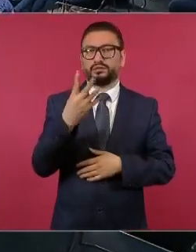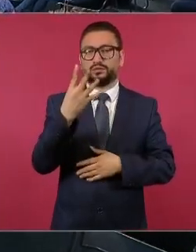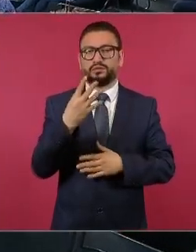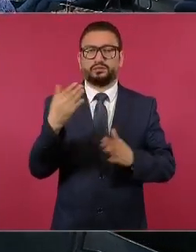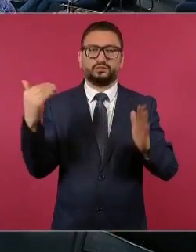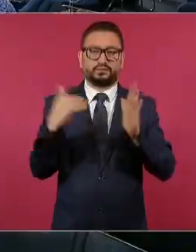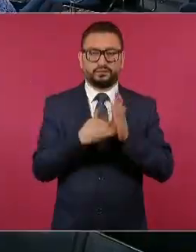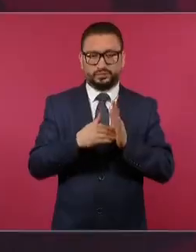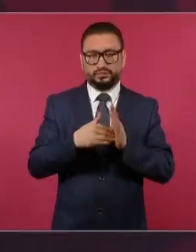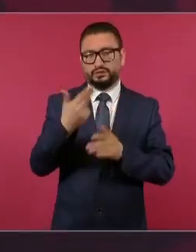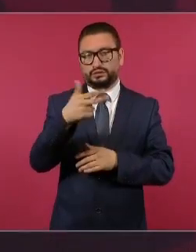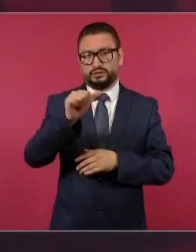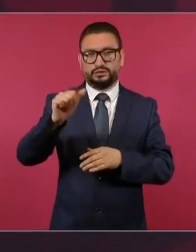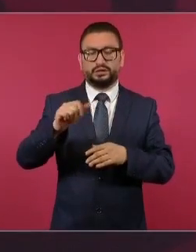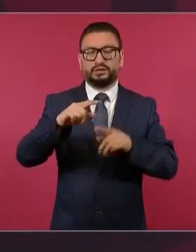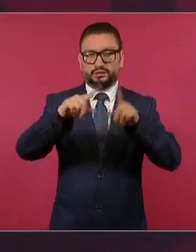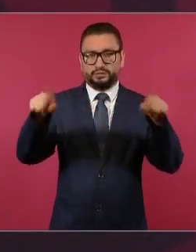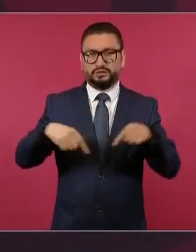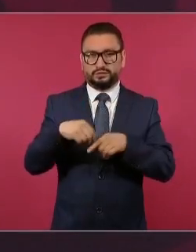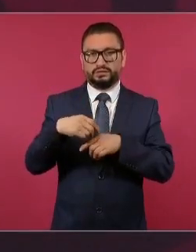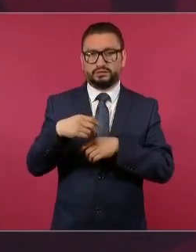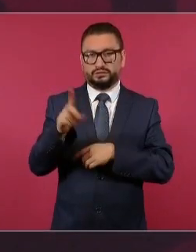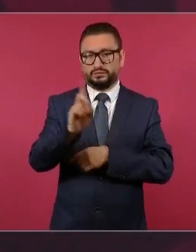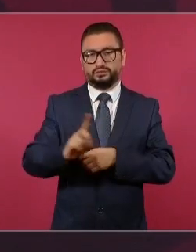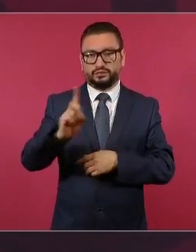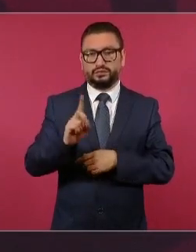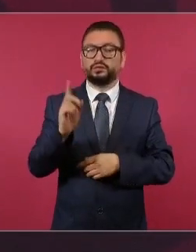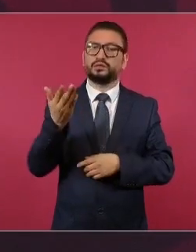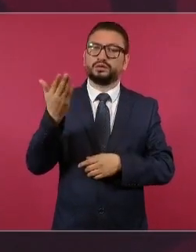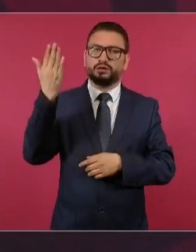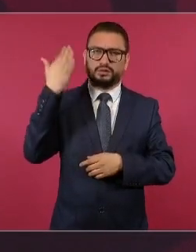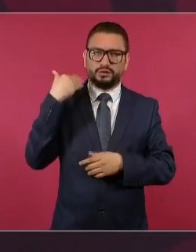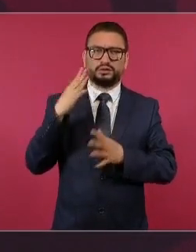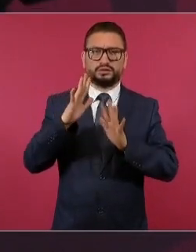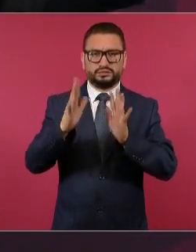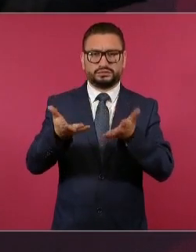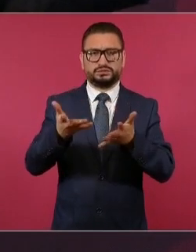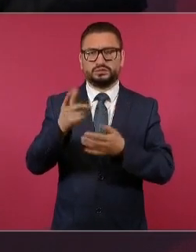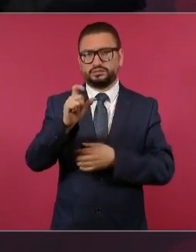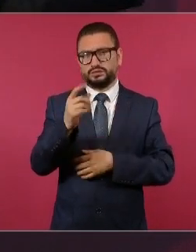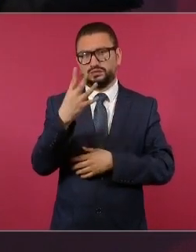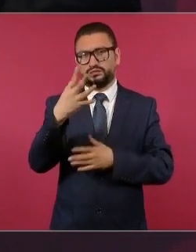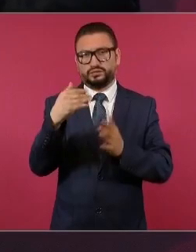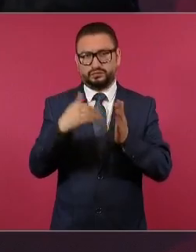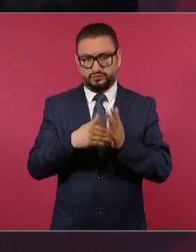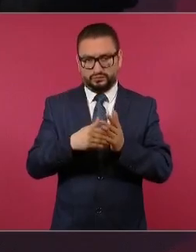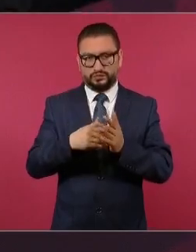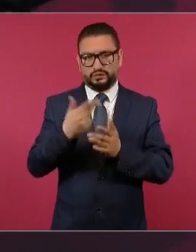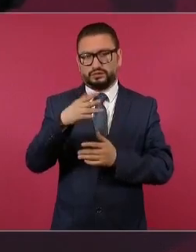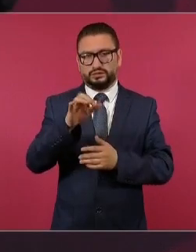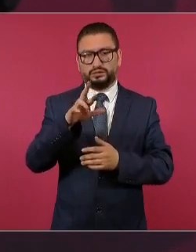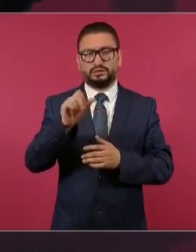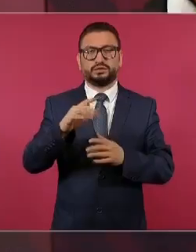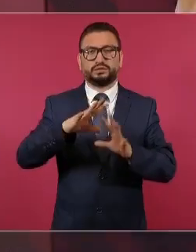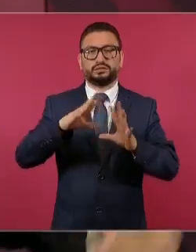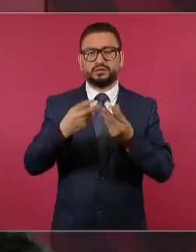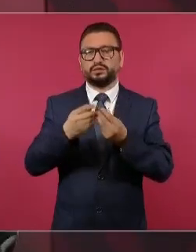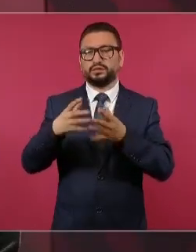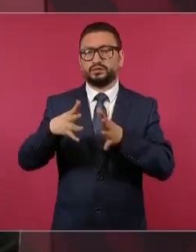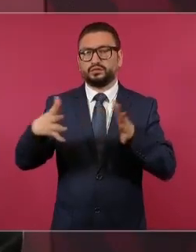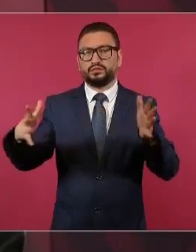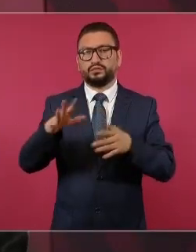hectáreas el domingo, y ya les entregamos otras 24,000. De modo que van a tener